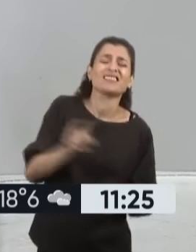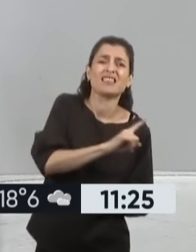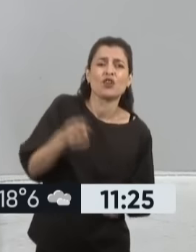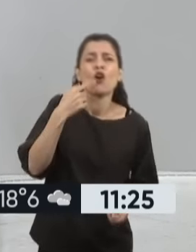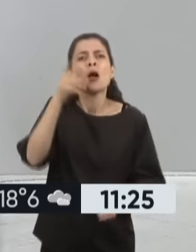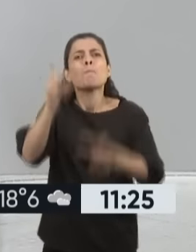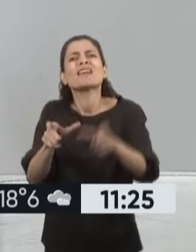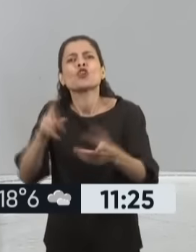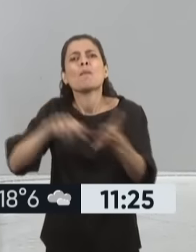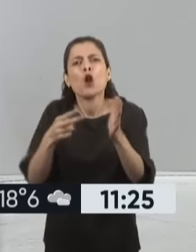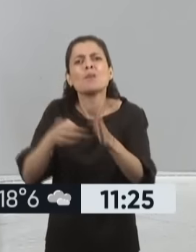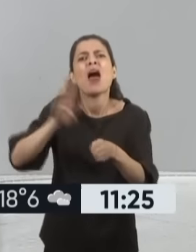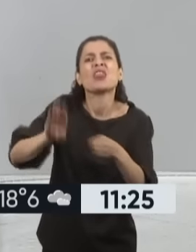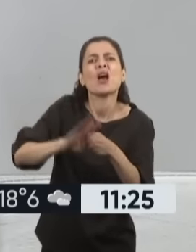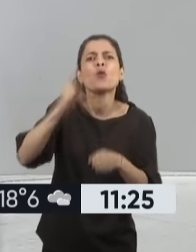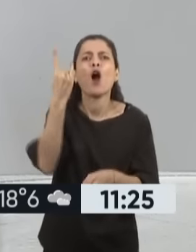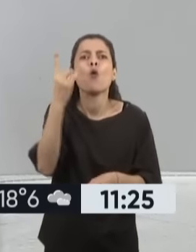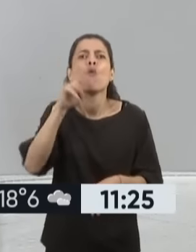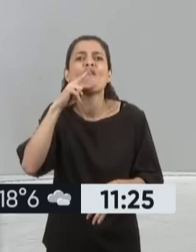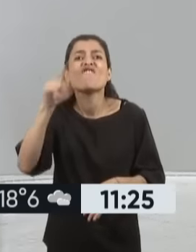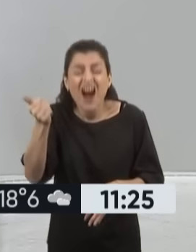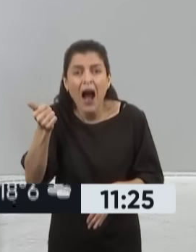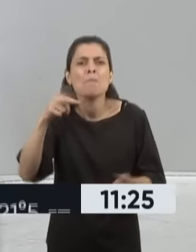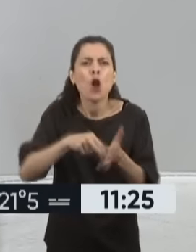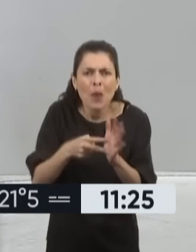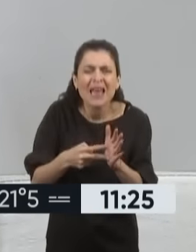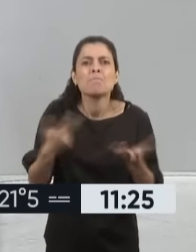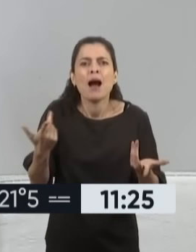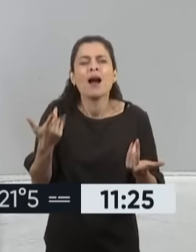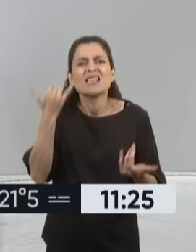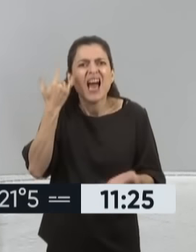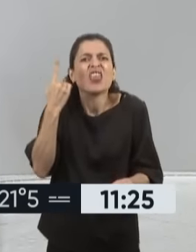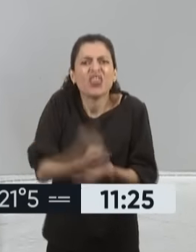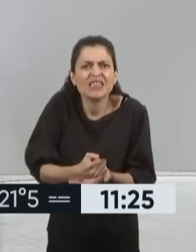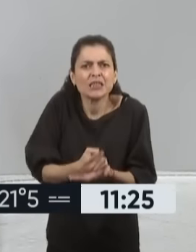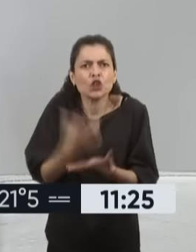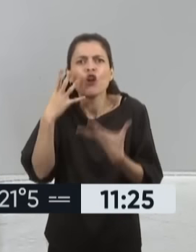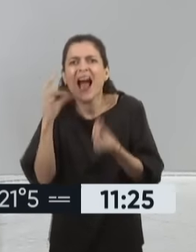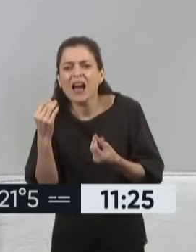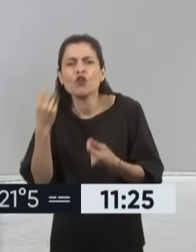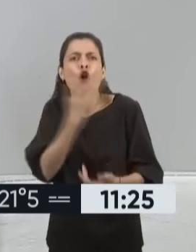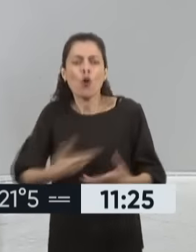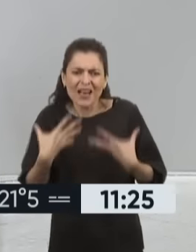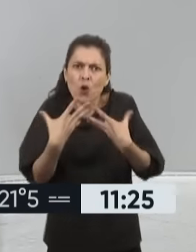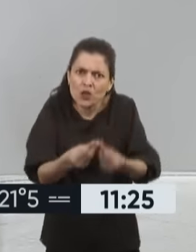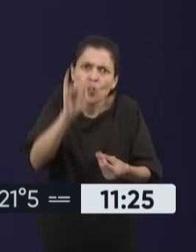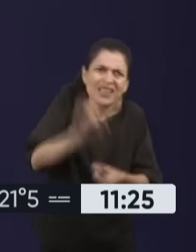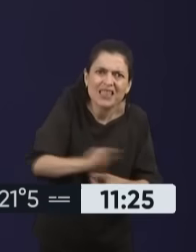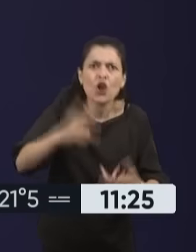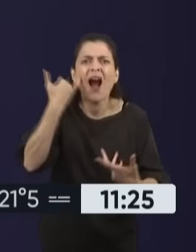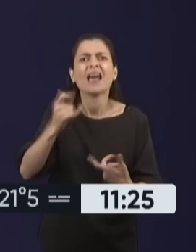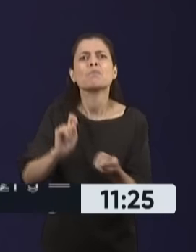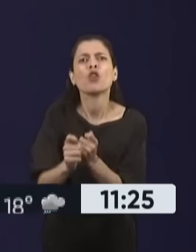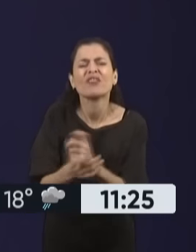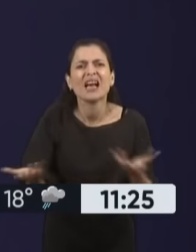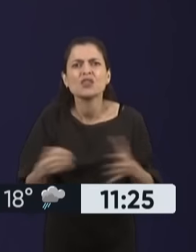nos piden si si le podemos hacer la pregunta si hay alguna decisión tomada el presidente ya había dicho algo que no iban a hacer nada Pero puede haber alguna modificación en eso Quién